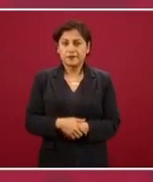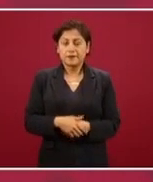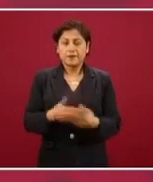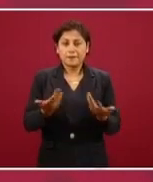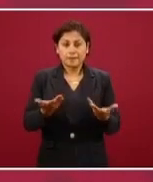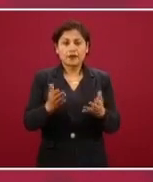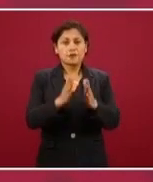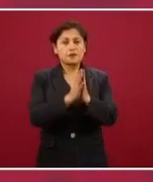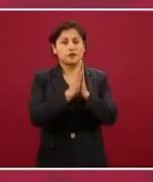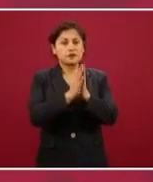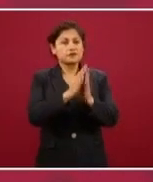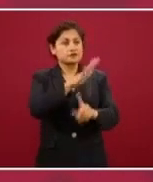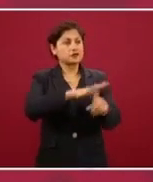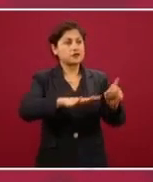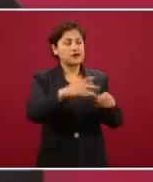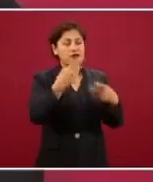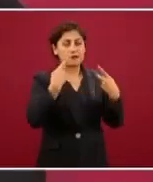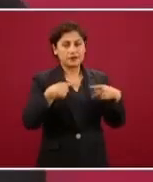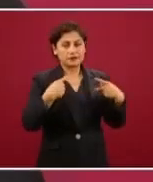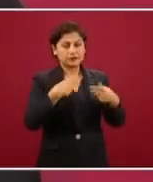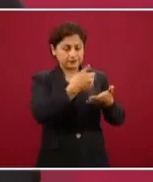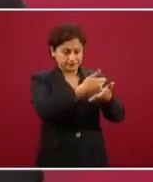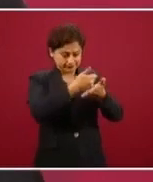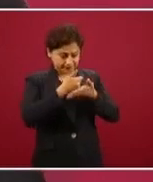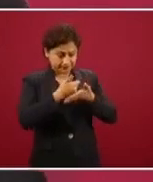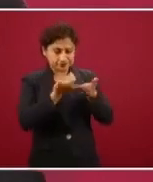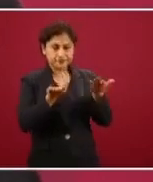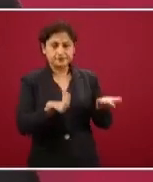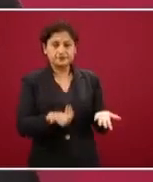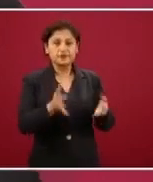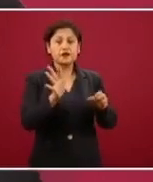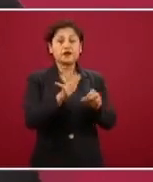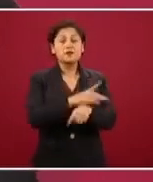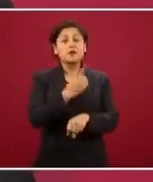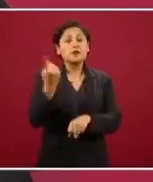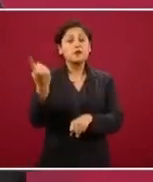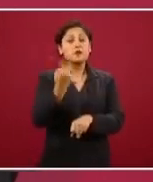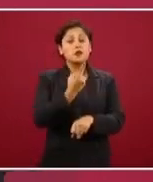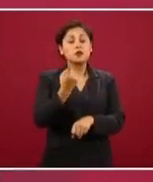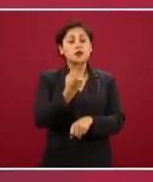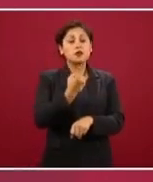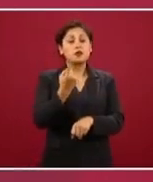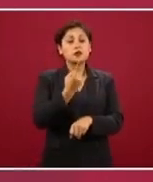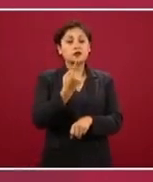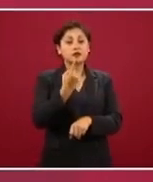ayude, porque es una inversión.